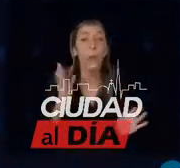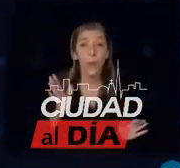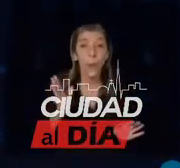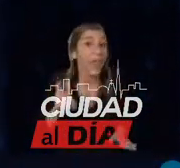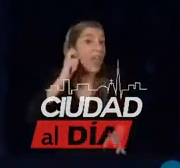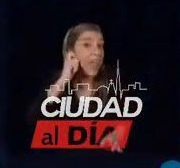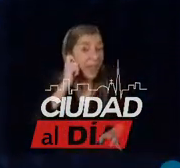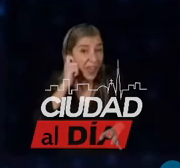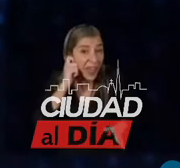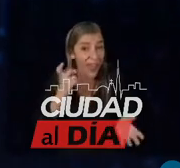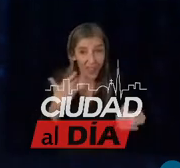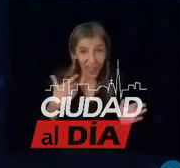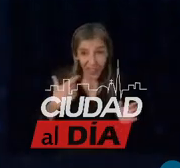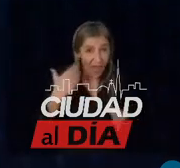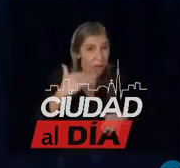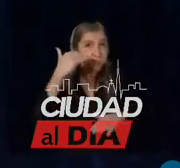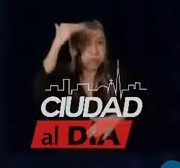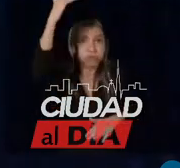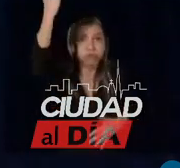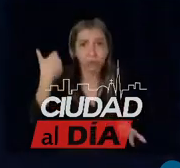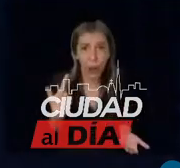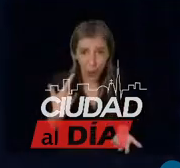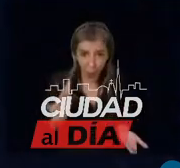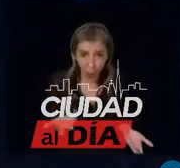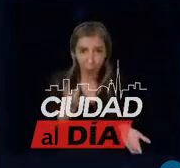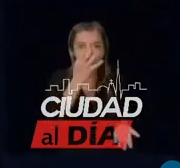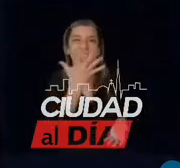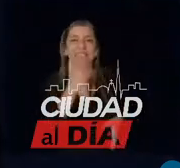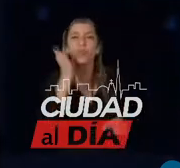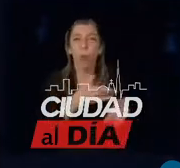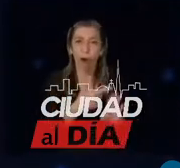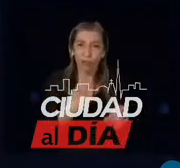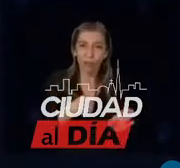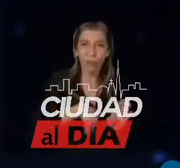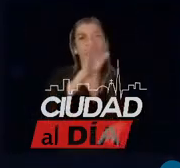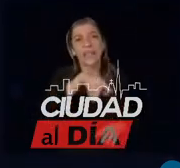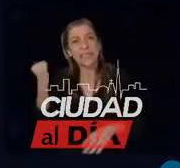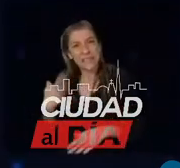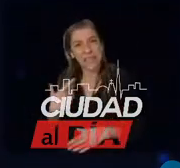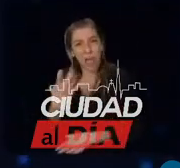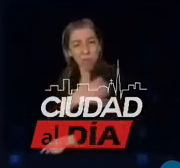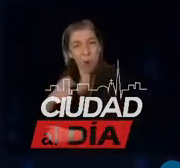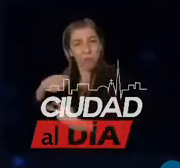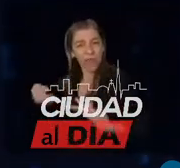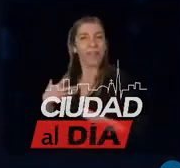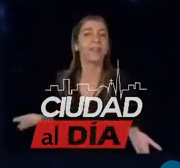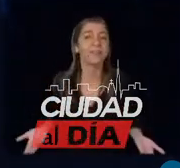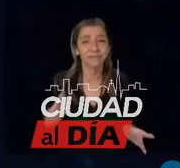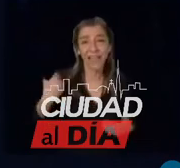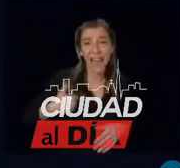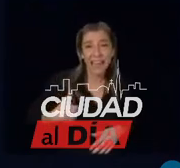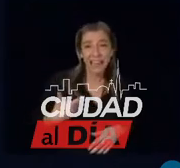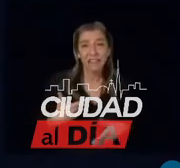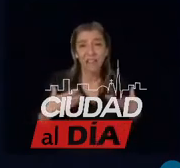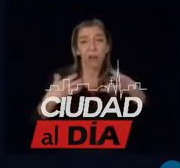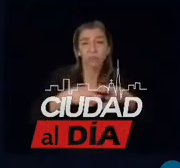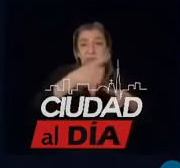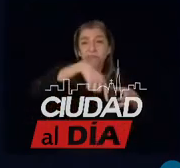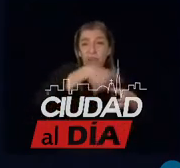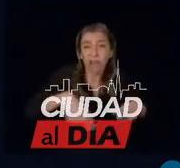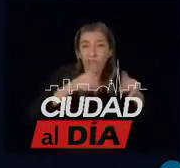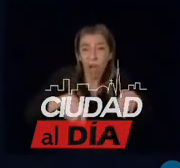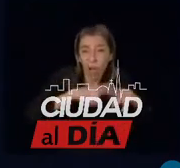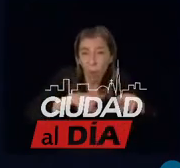En definitiva una Argentina distinta es imposible con los mismos de siempre sin embargo quiero decirles algo